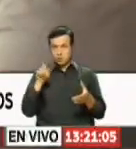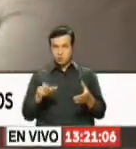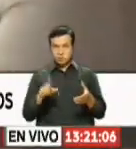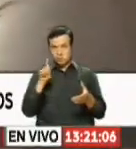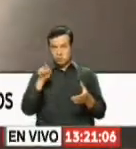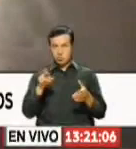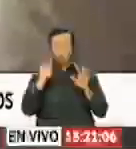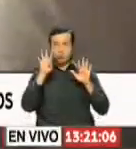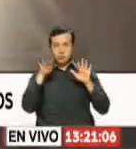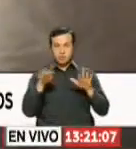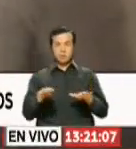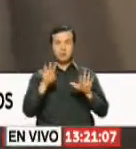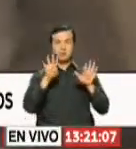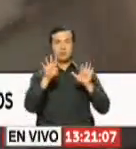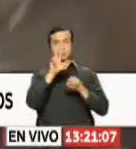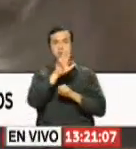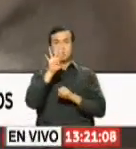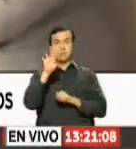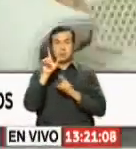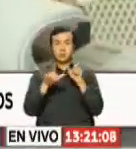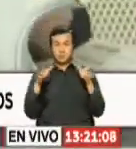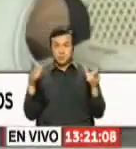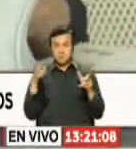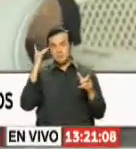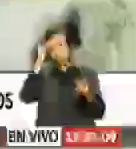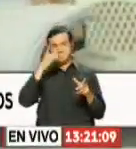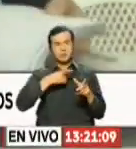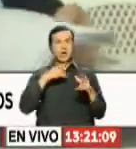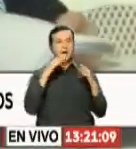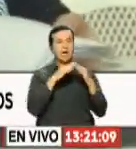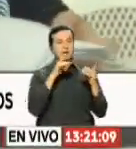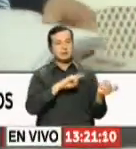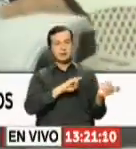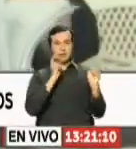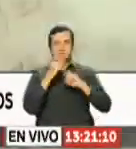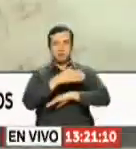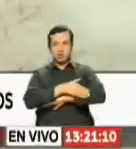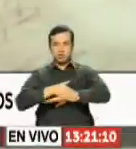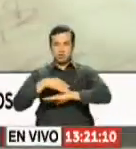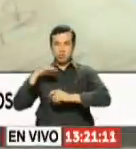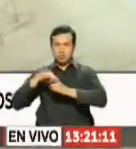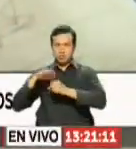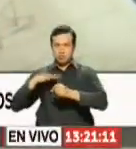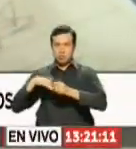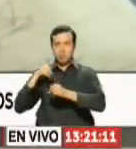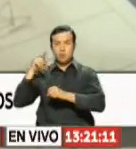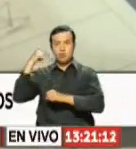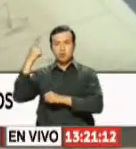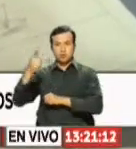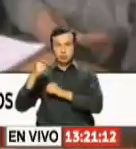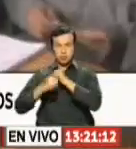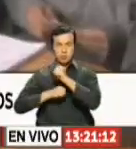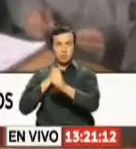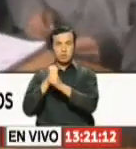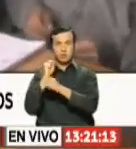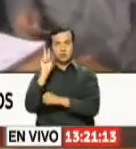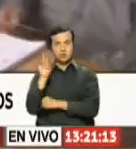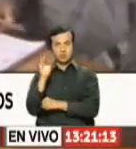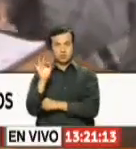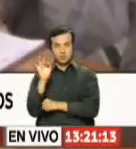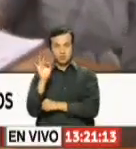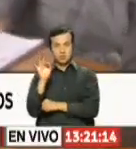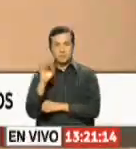los 9.934 personas que realizó el cambio de domicilio para las elecciones seccionales de marzo